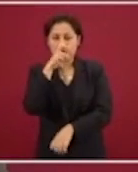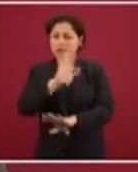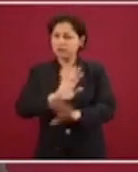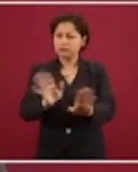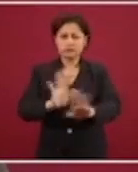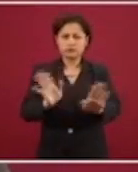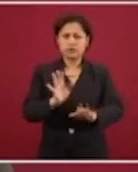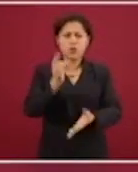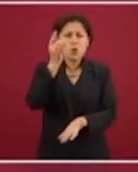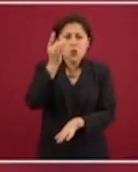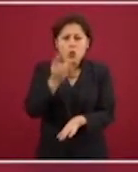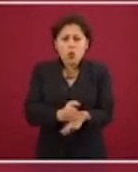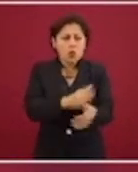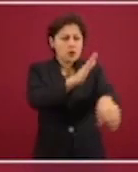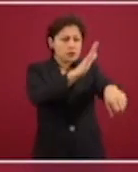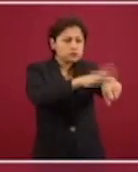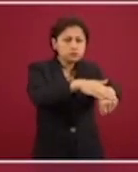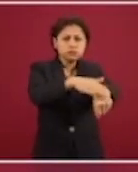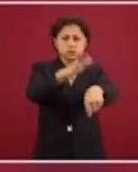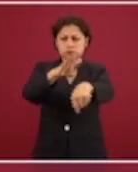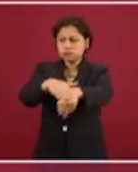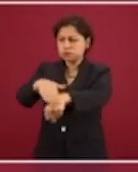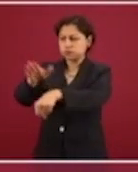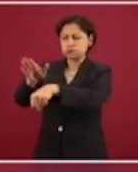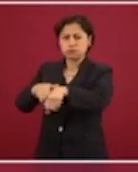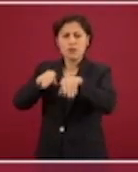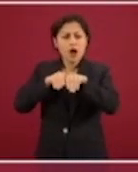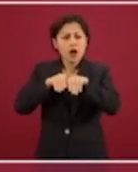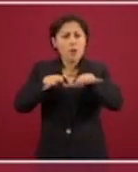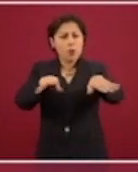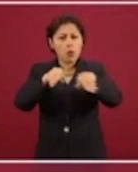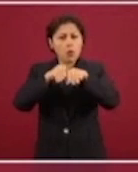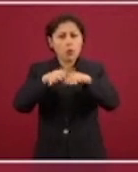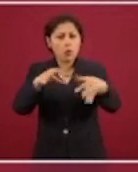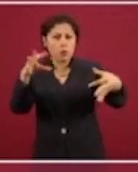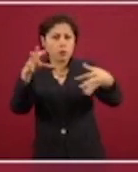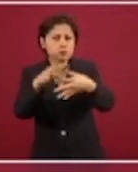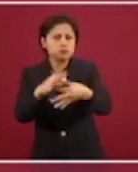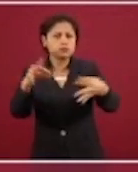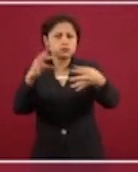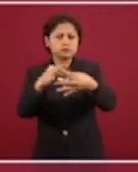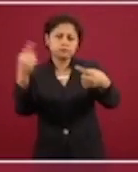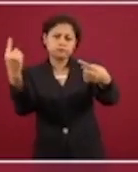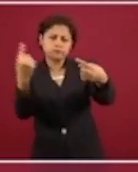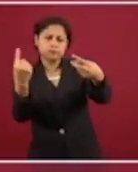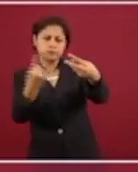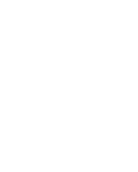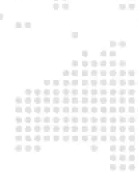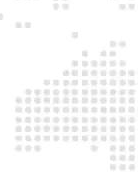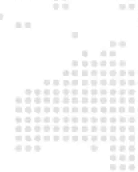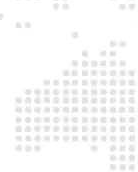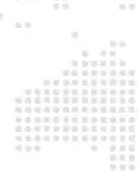consciente, voluntaria de los mexicanos. Es realmente extraordinario.